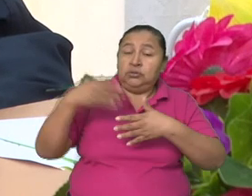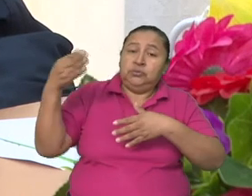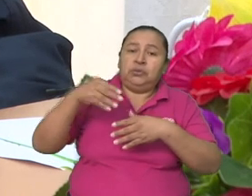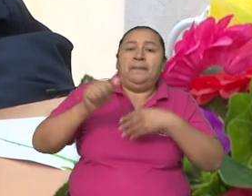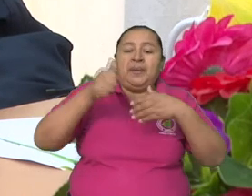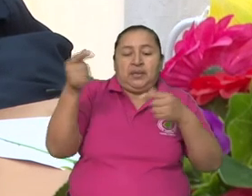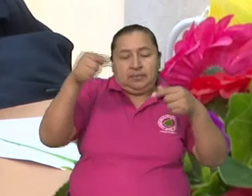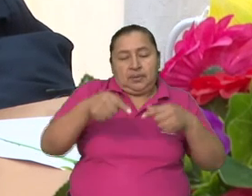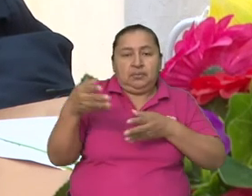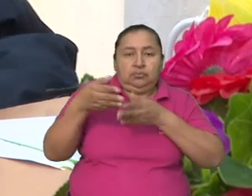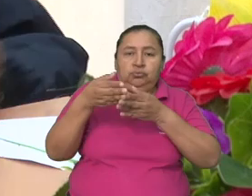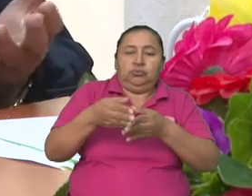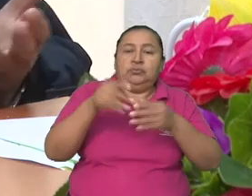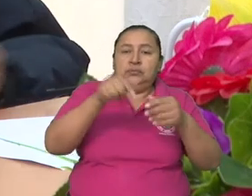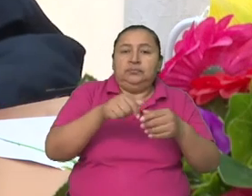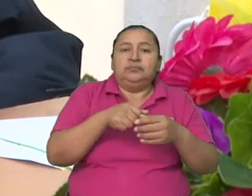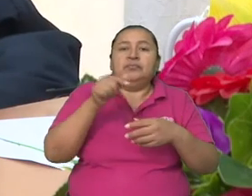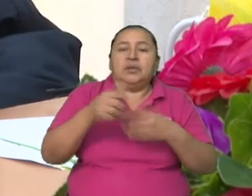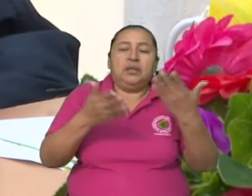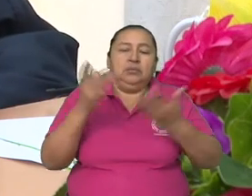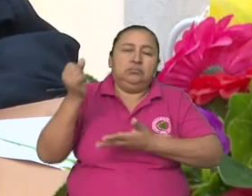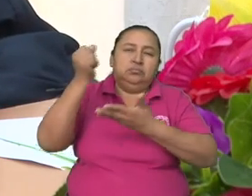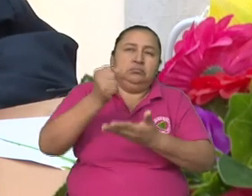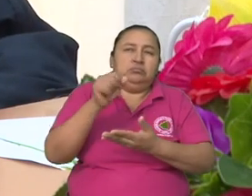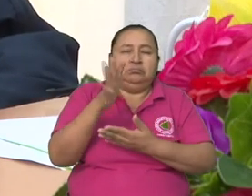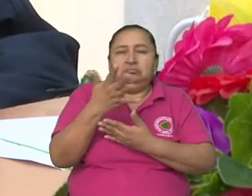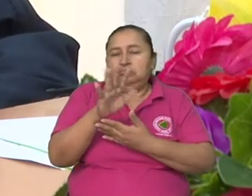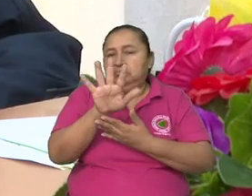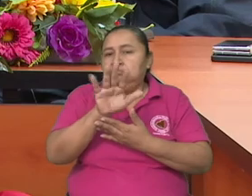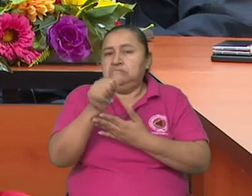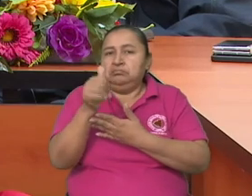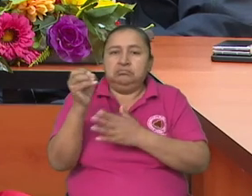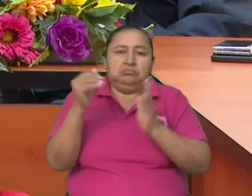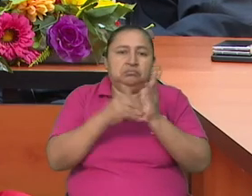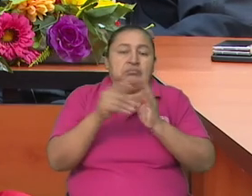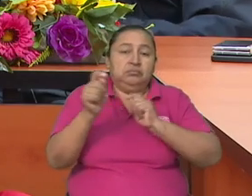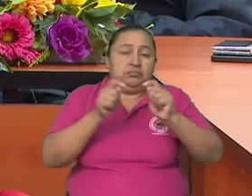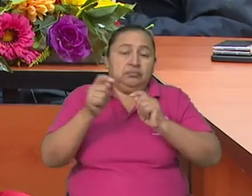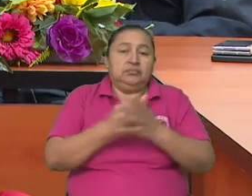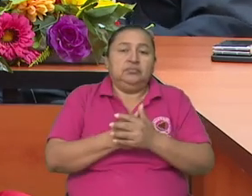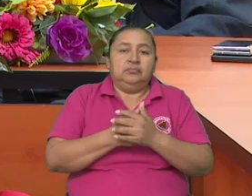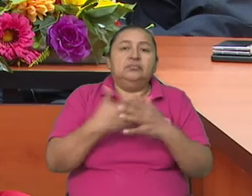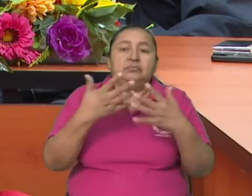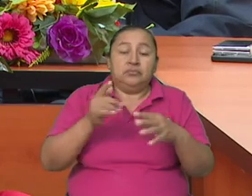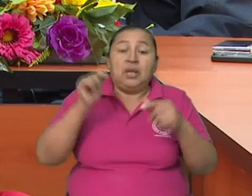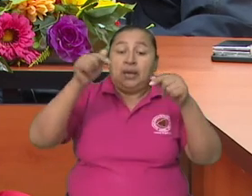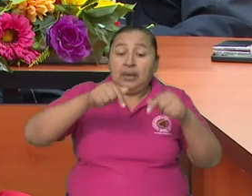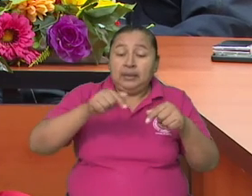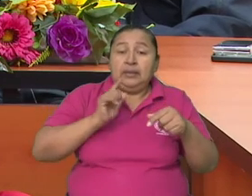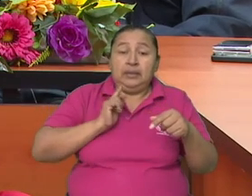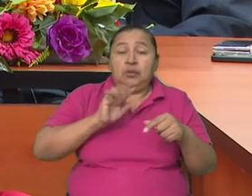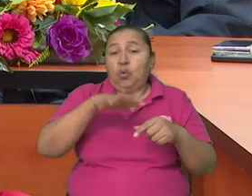noche estaría llegando aquí. Y se hizo una inversión ahí de 560 mil dólares. Ya teniendo eso, ese dique,